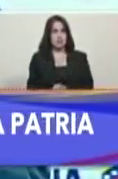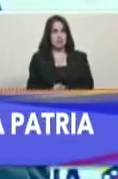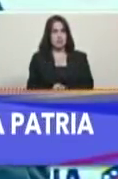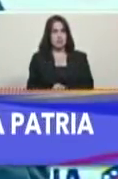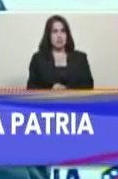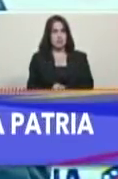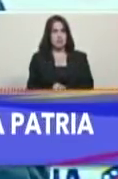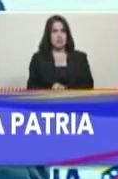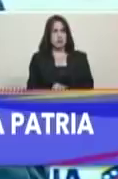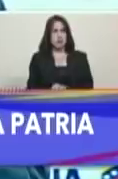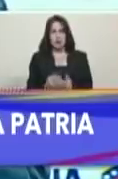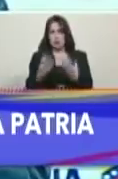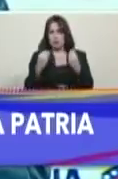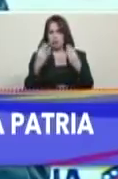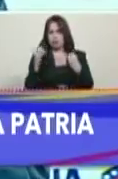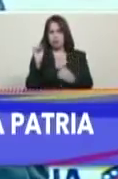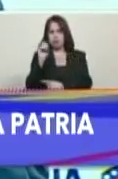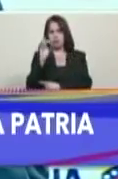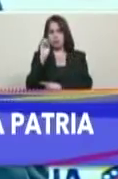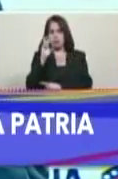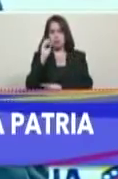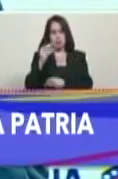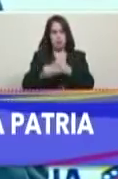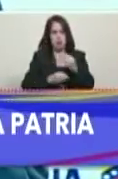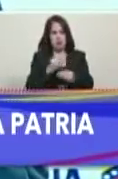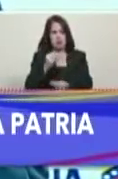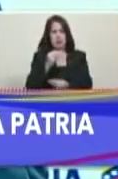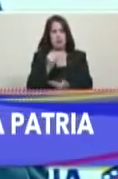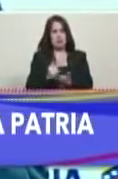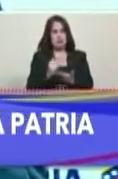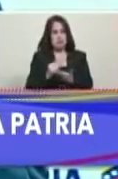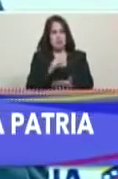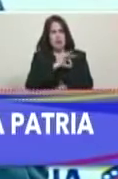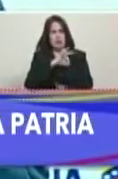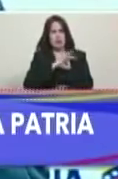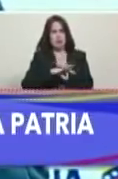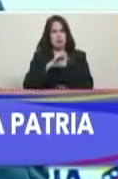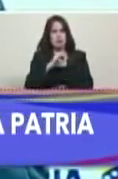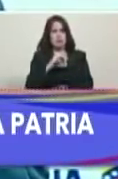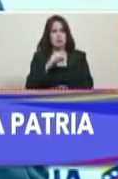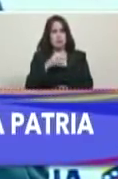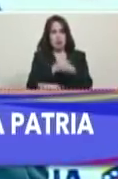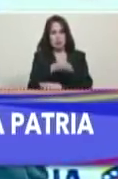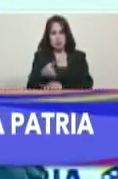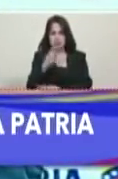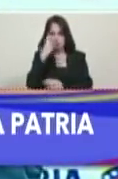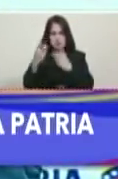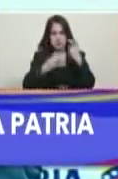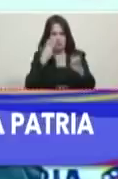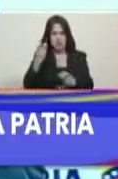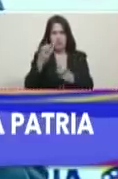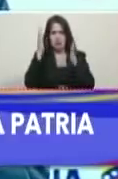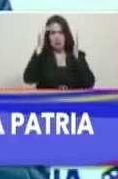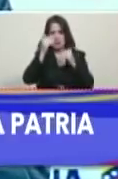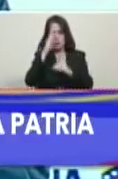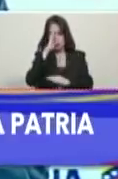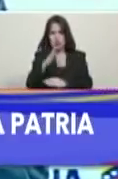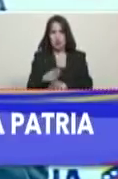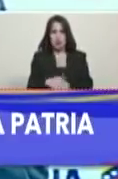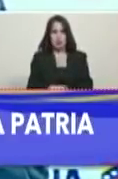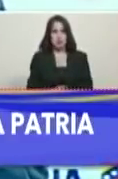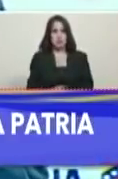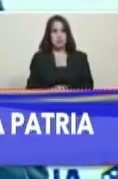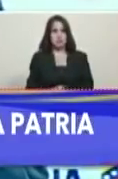hecho muchas jornadas ya de trabajo social, visita casa por casa, atención directa.